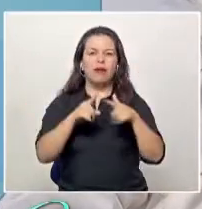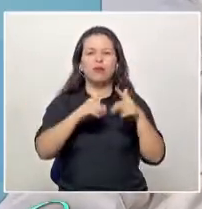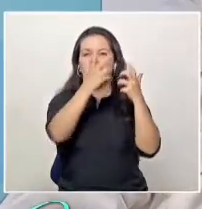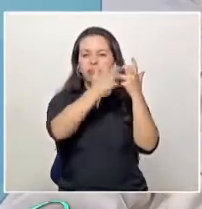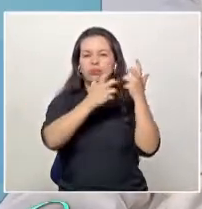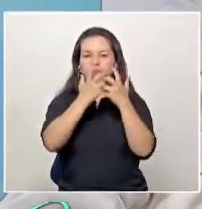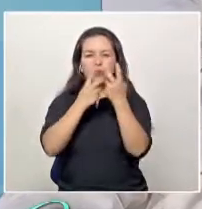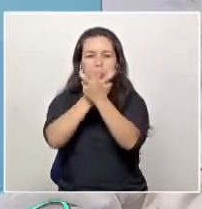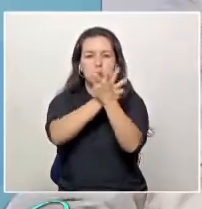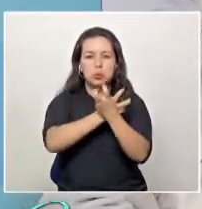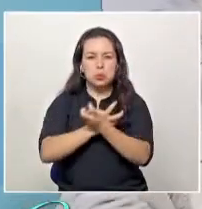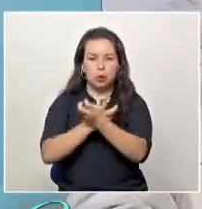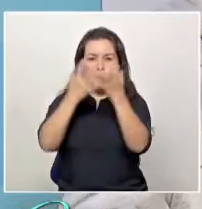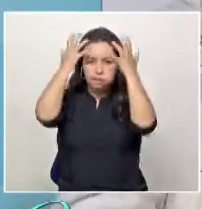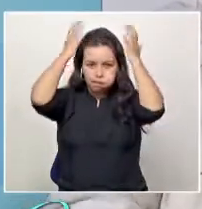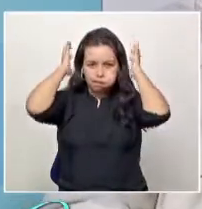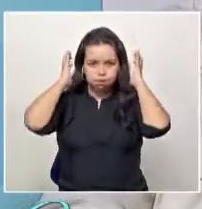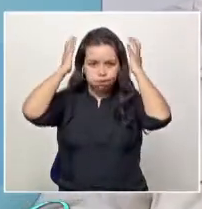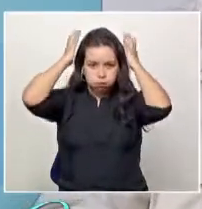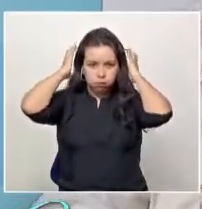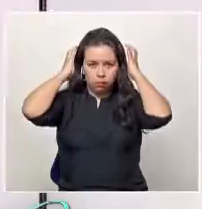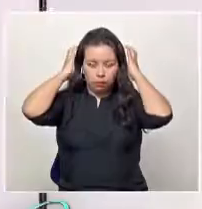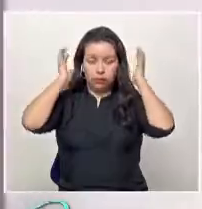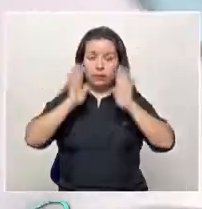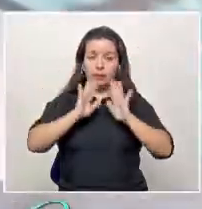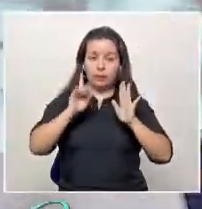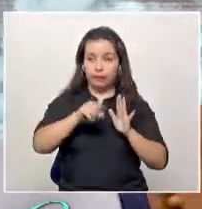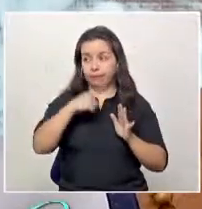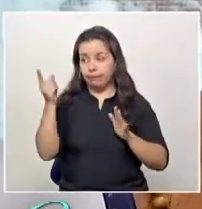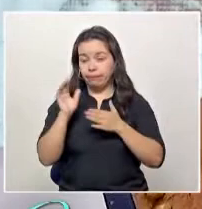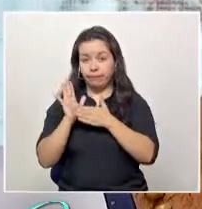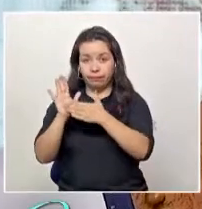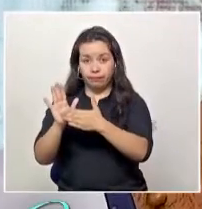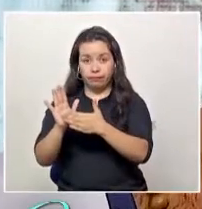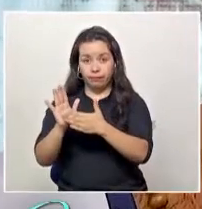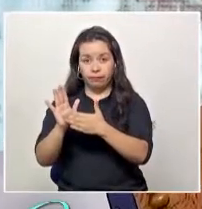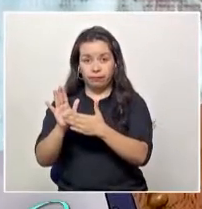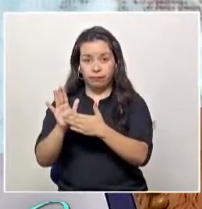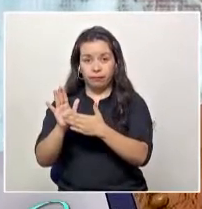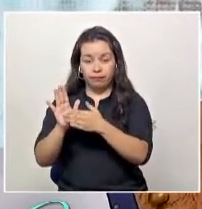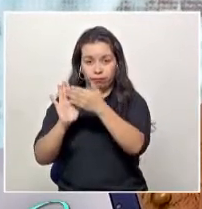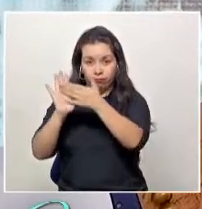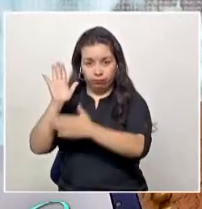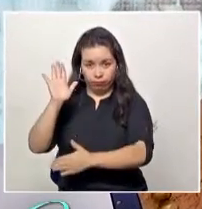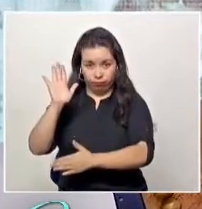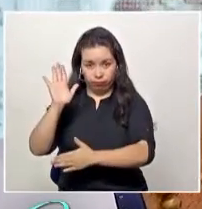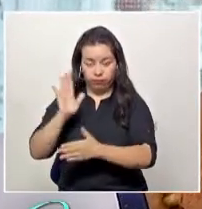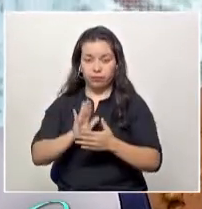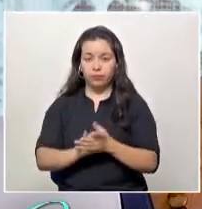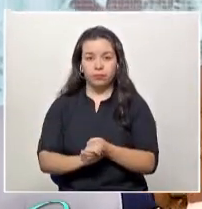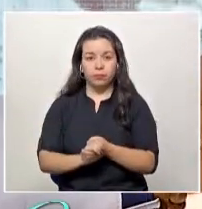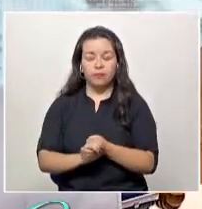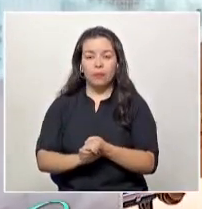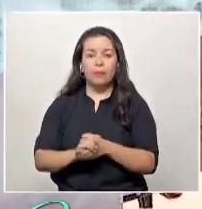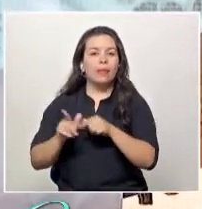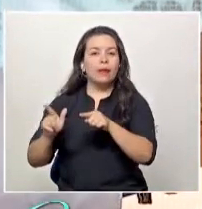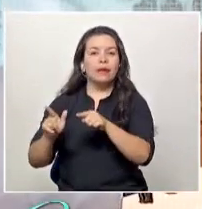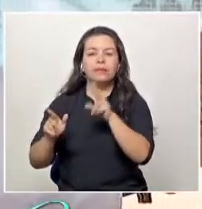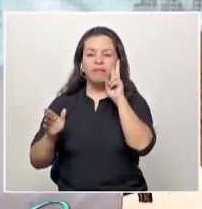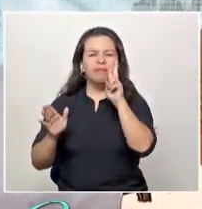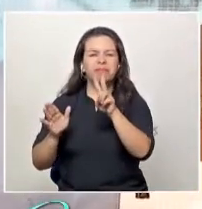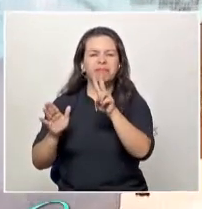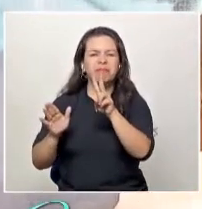estructuras óseas y demás. Pero si me siguen un poco a esta imagen, estas que están acá abajo, aquí ya estoy viendo